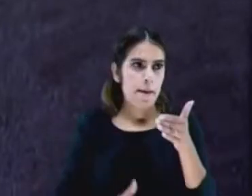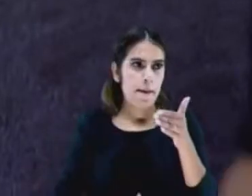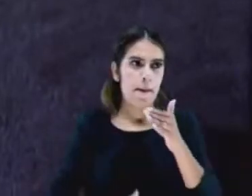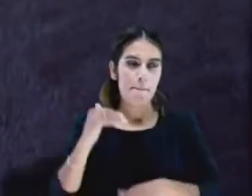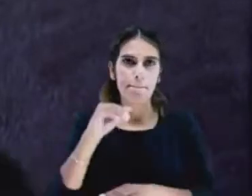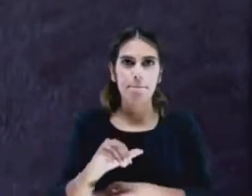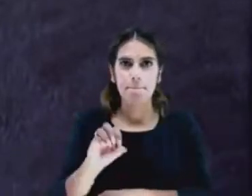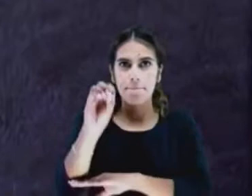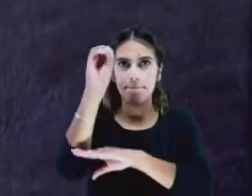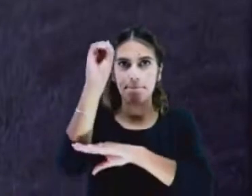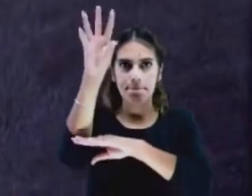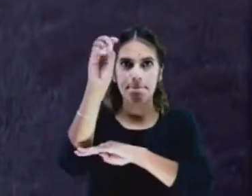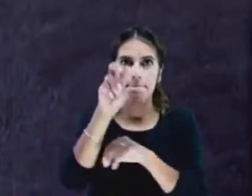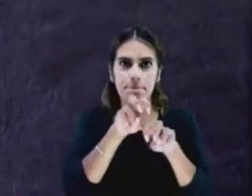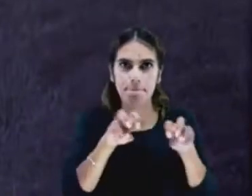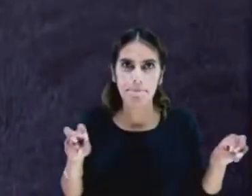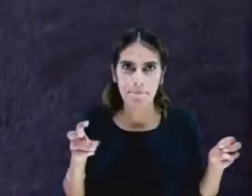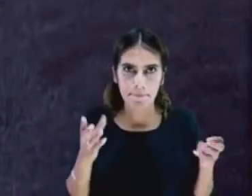panel